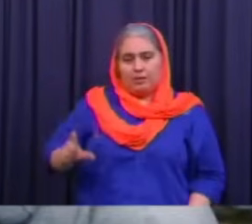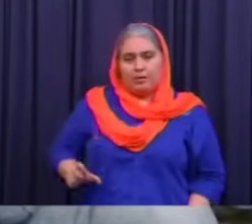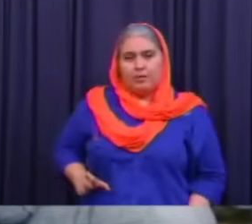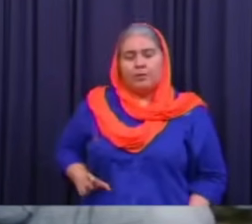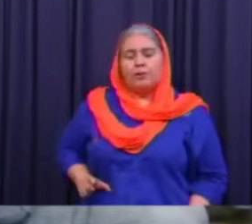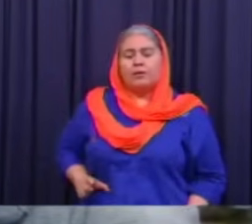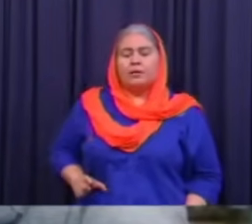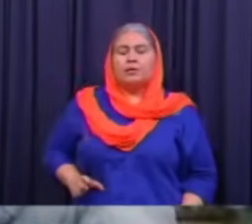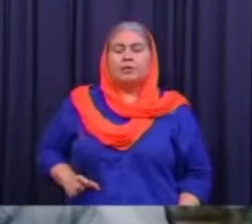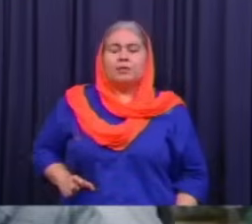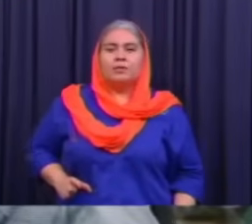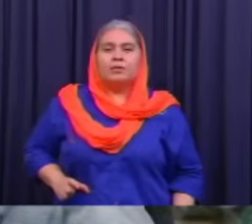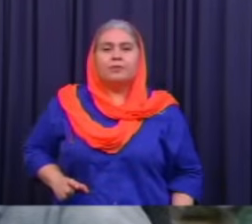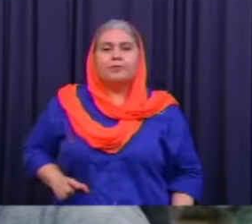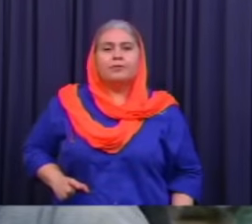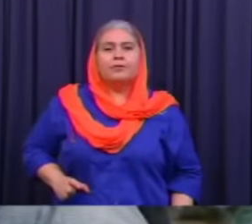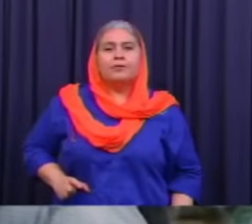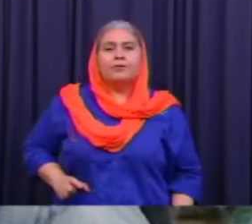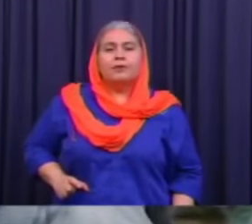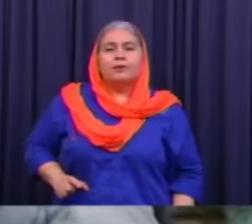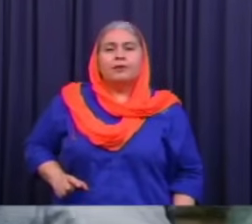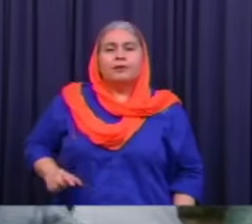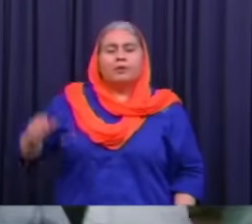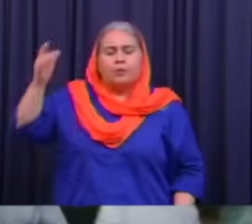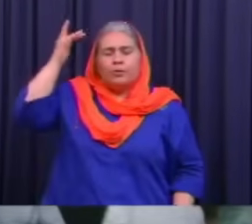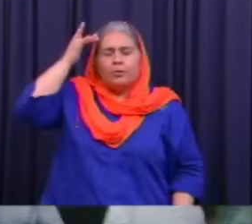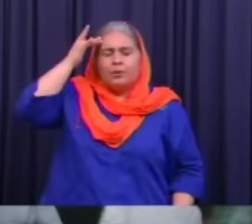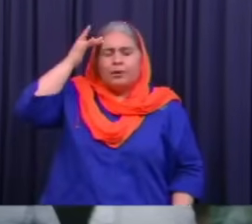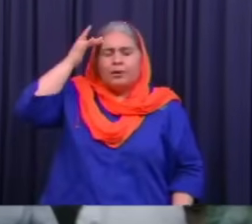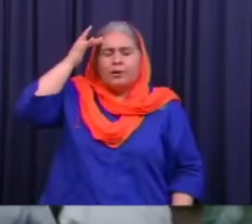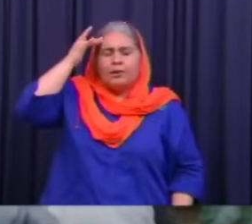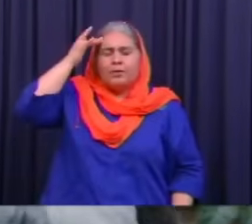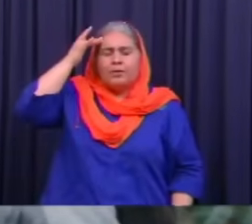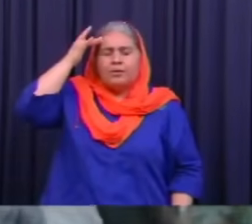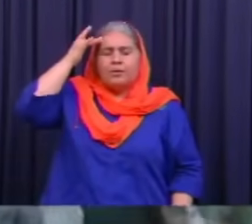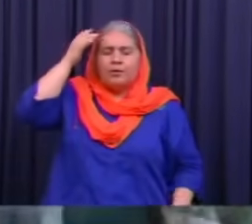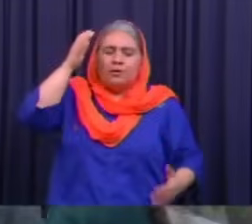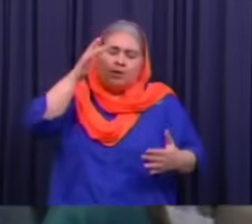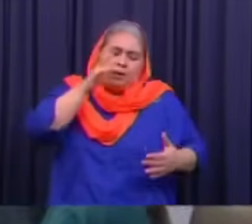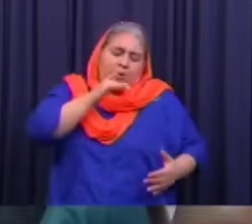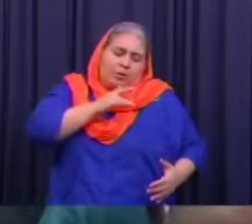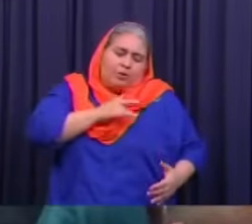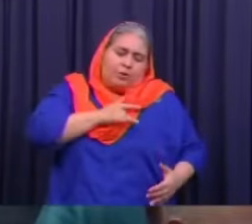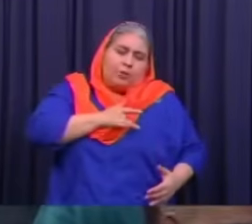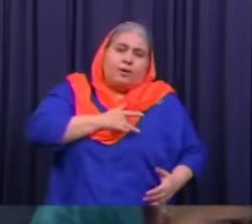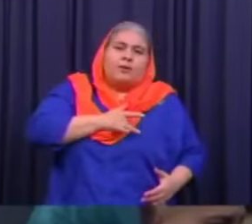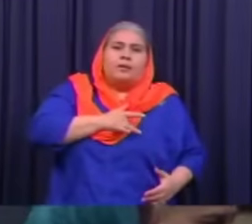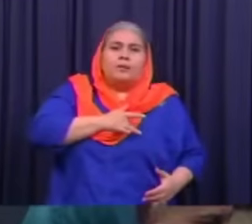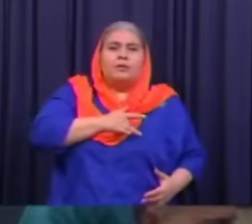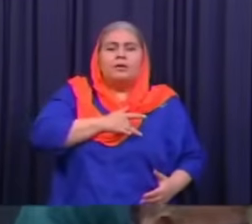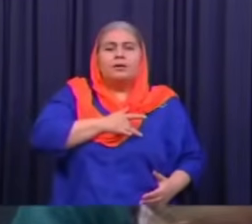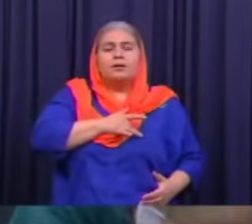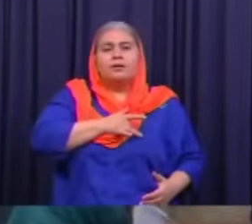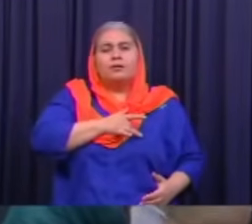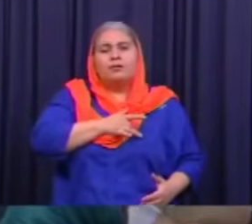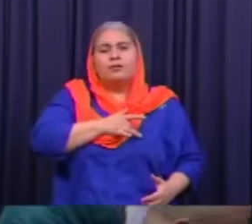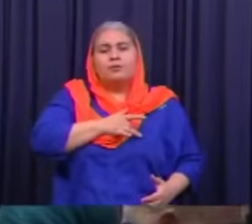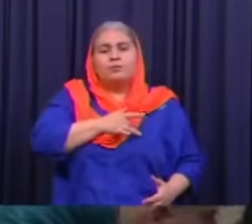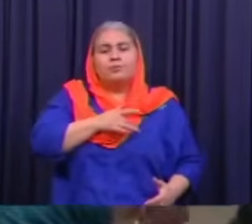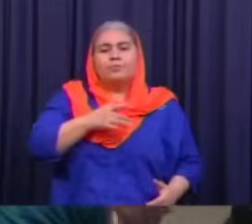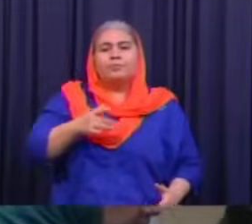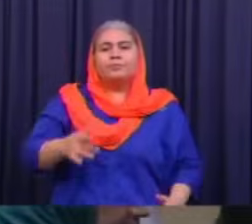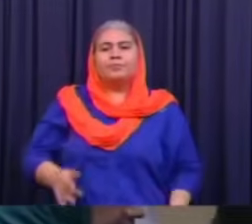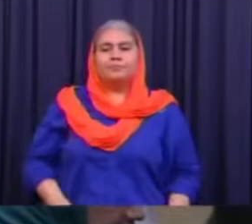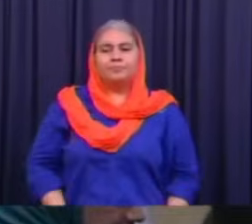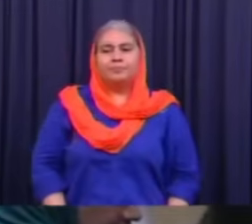Hermanos un niño se acerca por acá tendle por favor ahí viene un niño Gloria a Dios alguien más desee venir esta noche